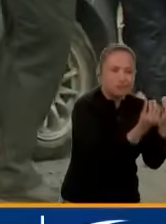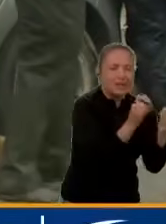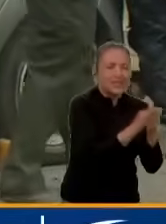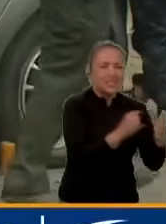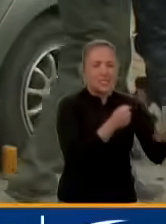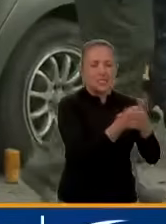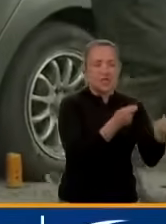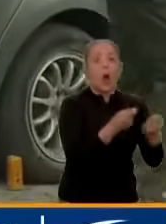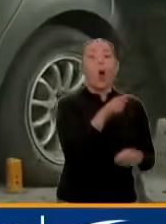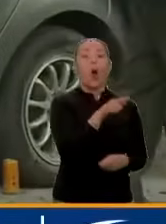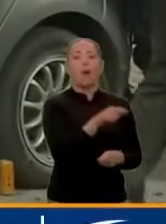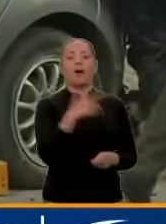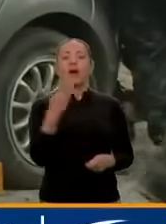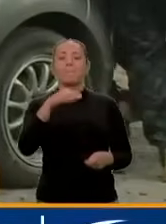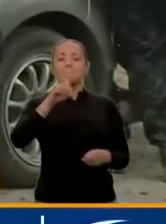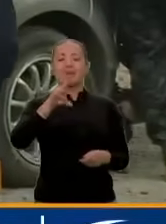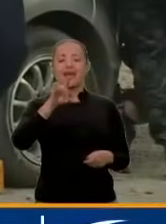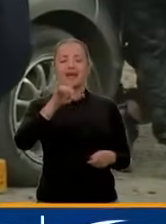nos cuenta cuál es la situación allí.